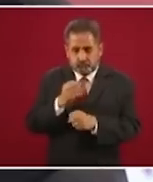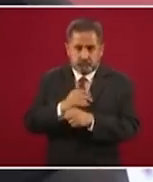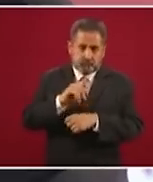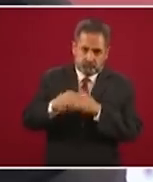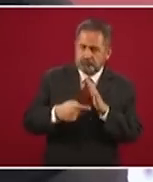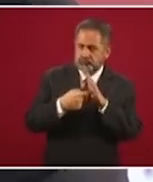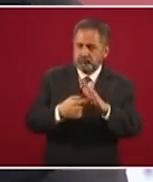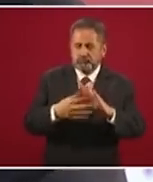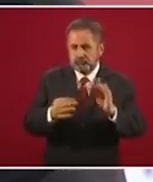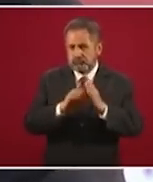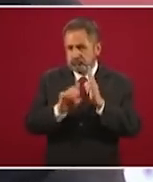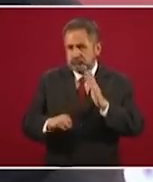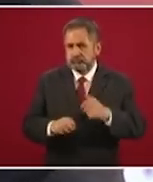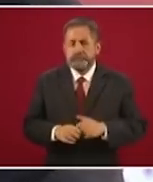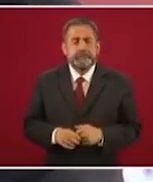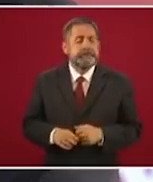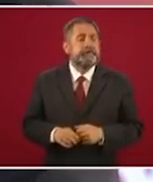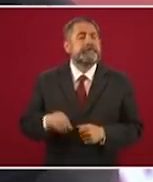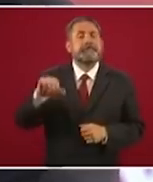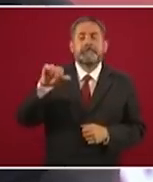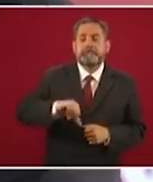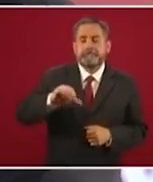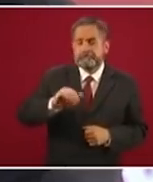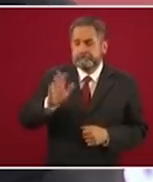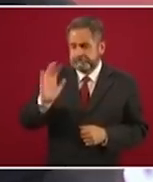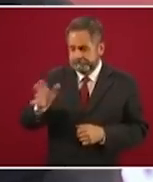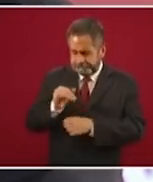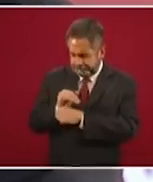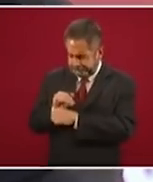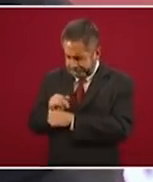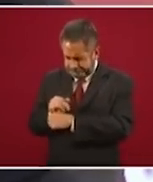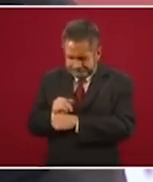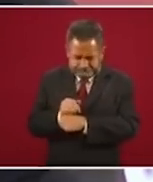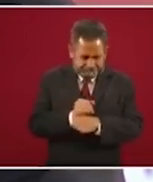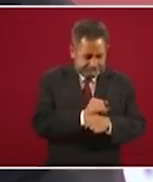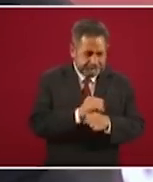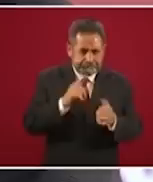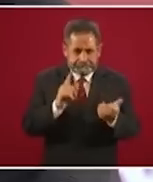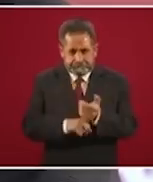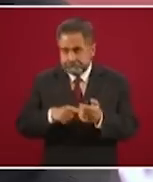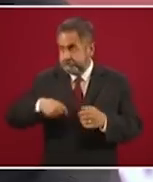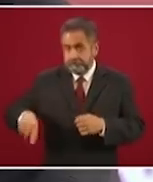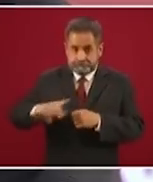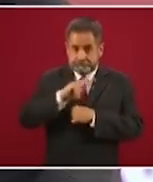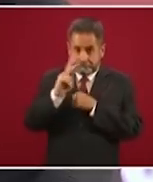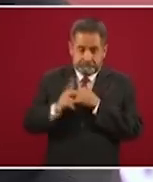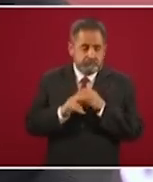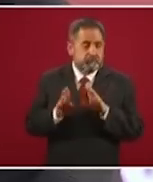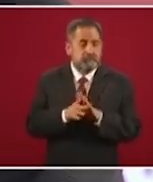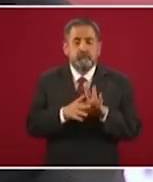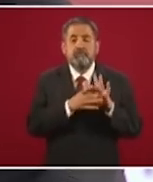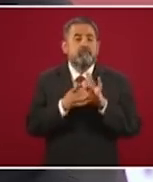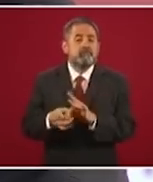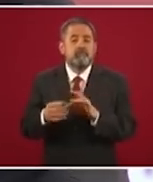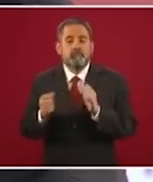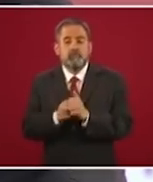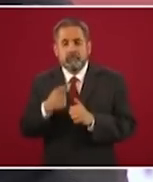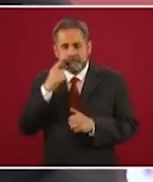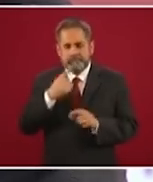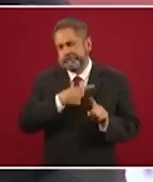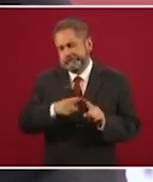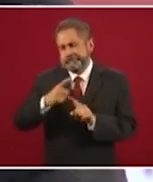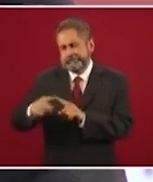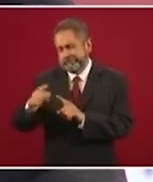ejemplos. Hoy, parte de la investigación que se genera en nuestro país está ligada precisamente a